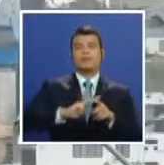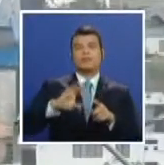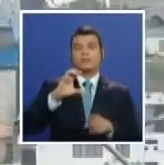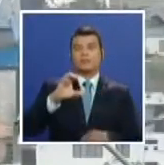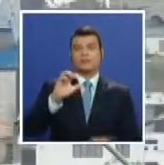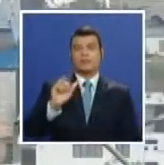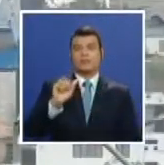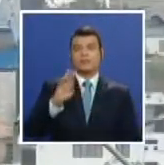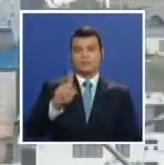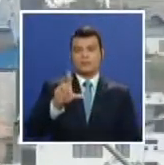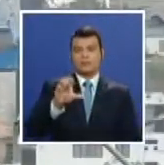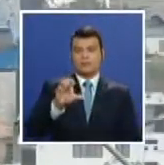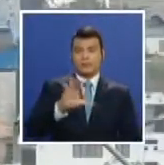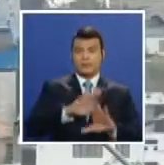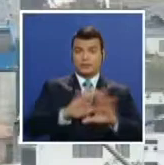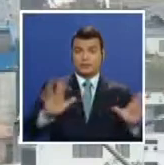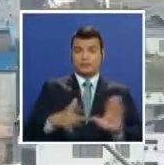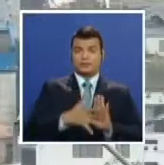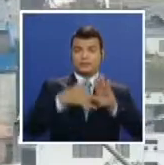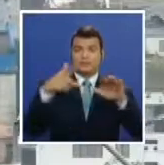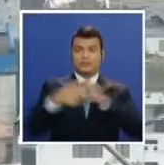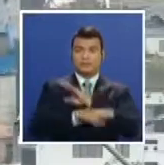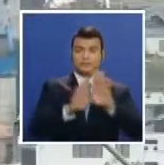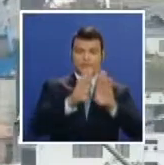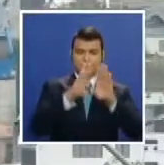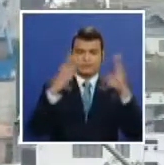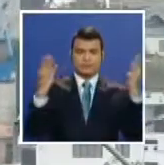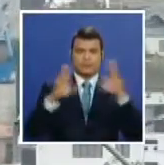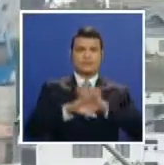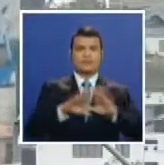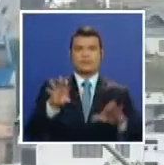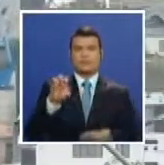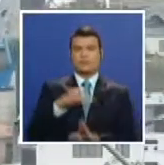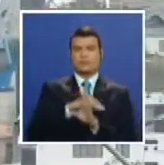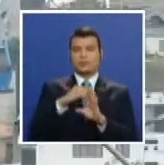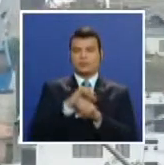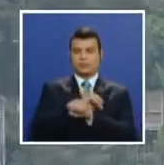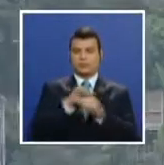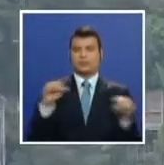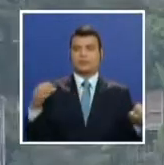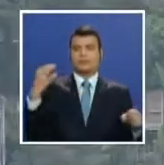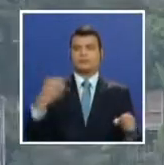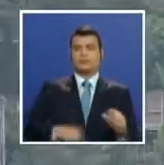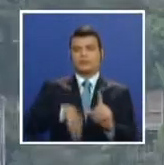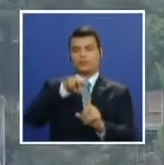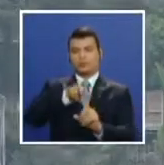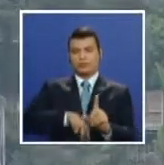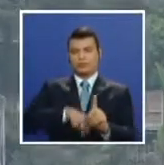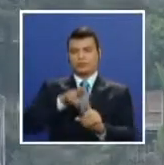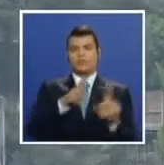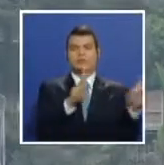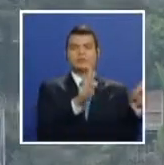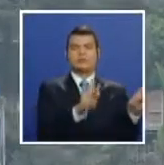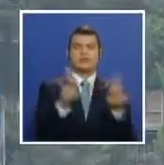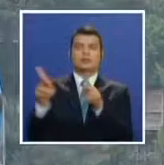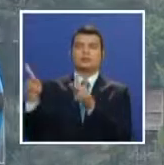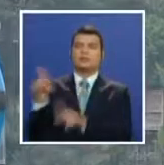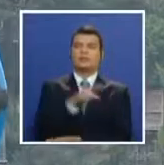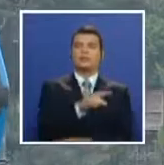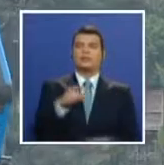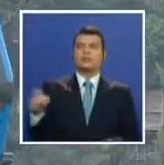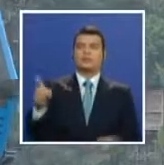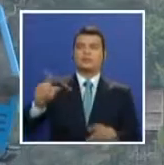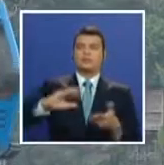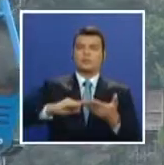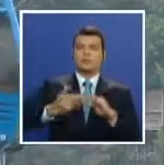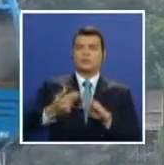ciudad de cali el miocable es real a partir de hoy no hay 30 de la mañana y durante 2 meses los usuarios todos los que viven